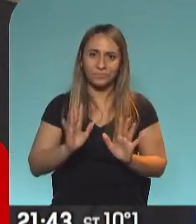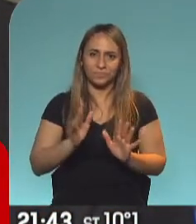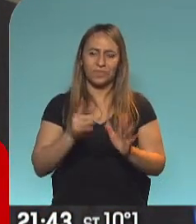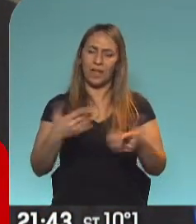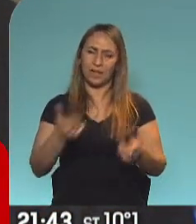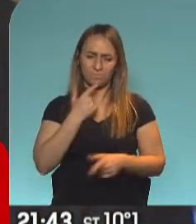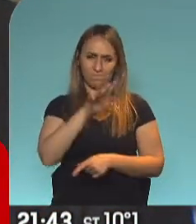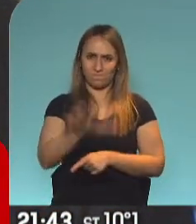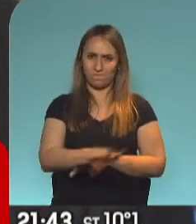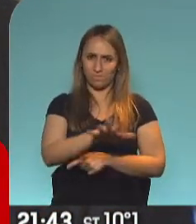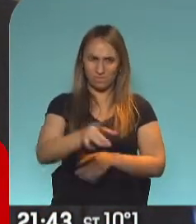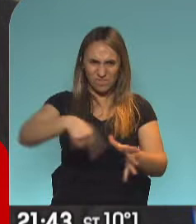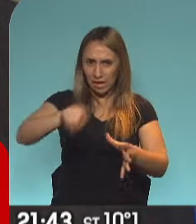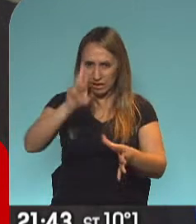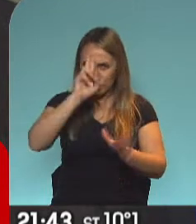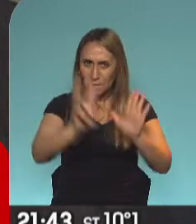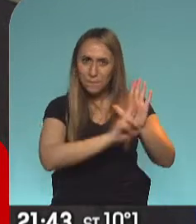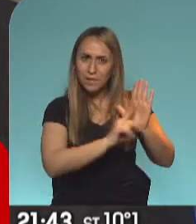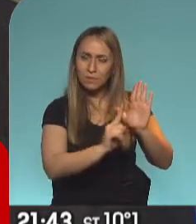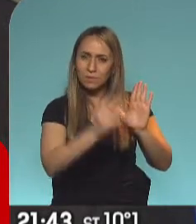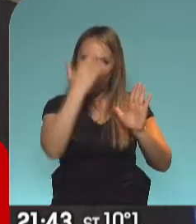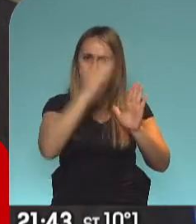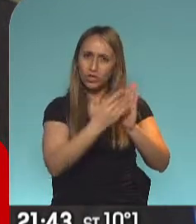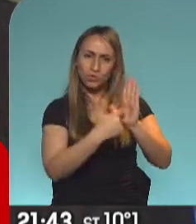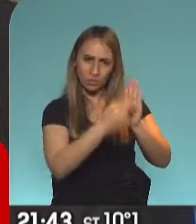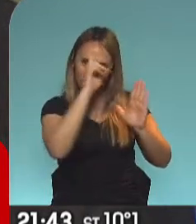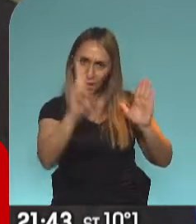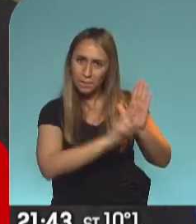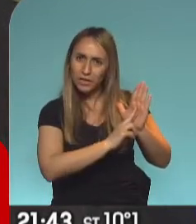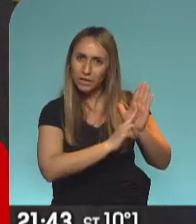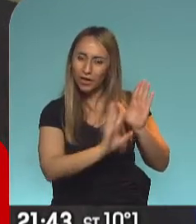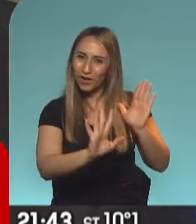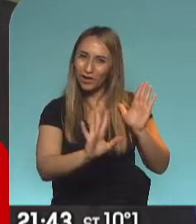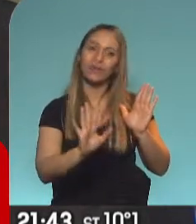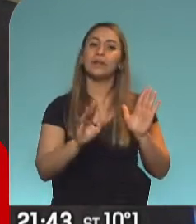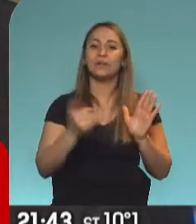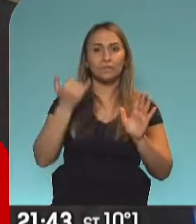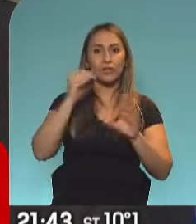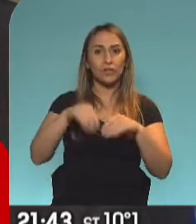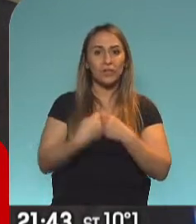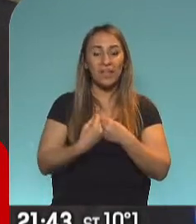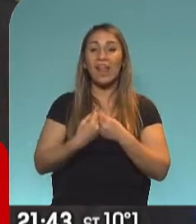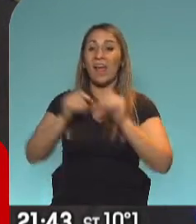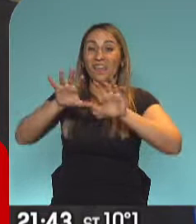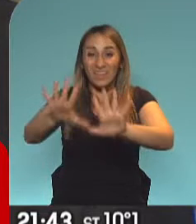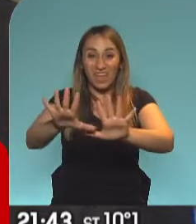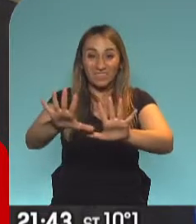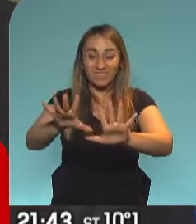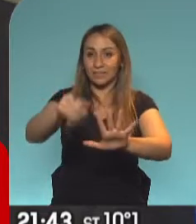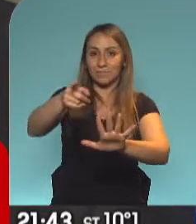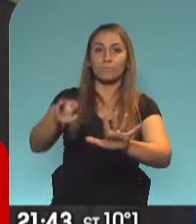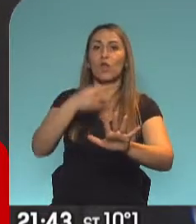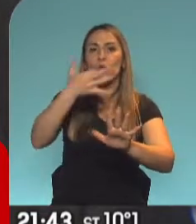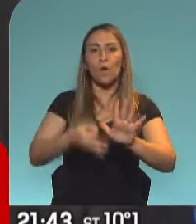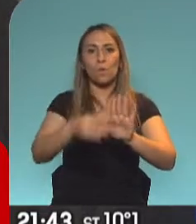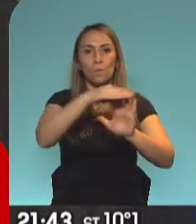que prevé la Constitución Nacional para ser designado magistrado, advertimos que 10 de esos 38 no lo habían cumplido, como